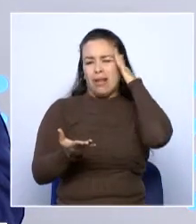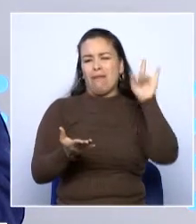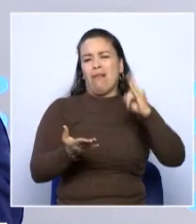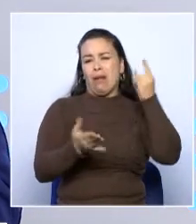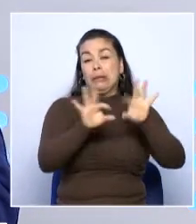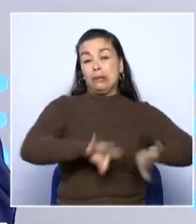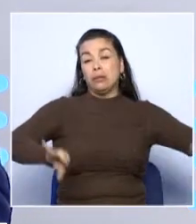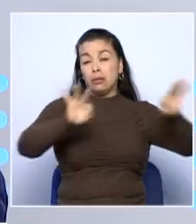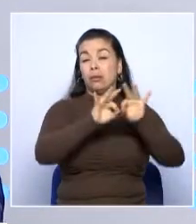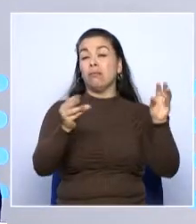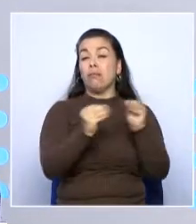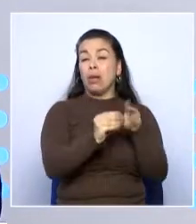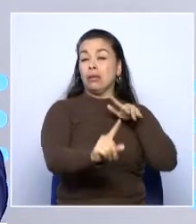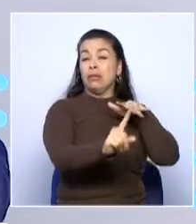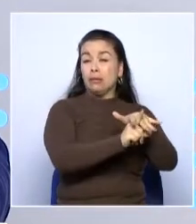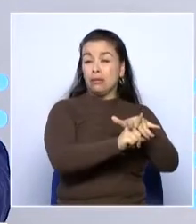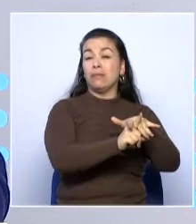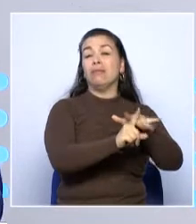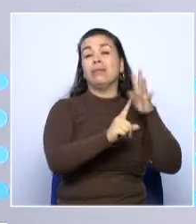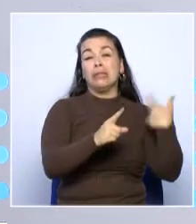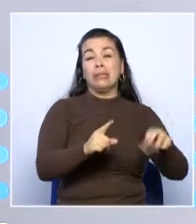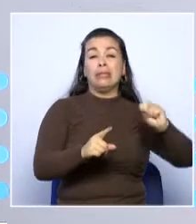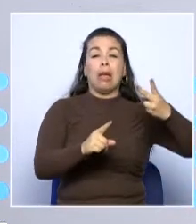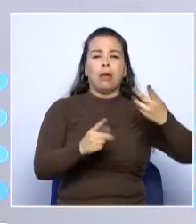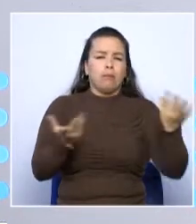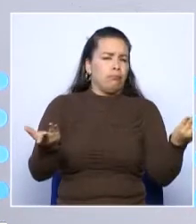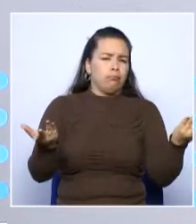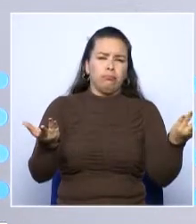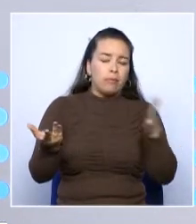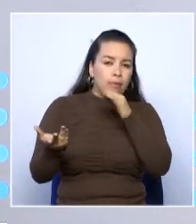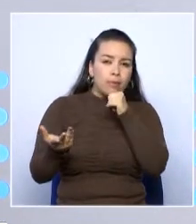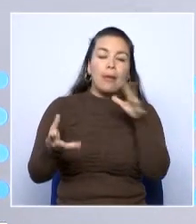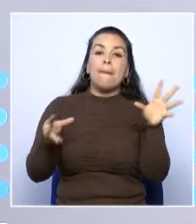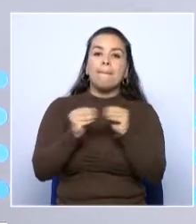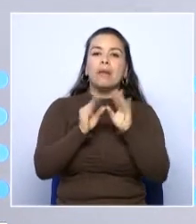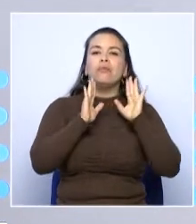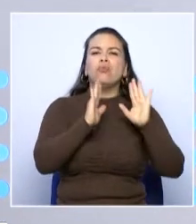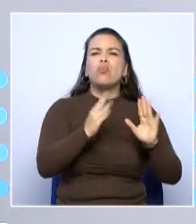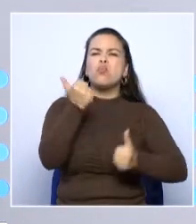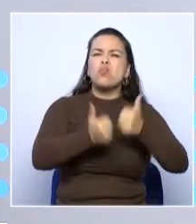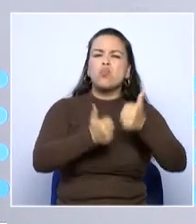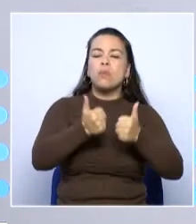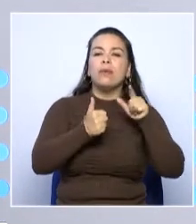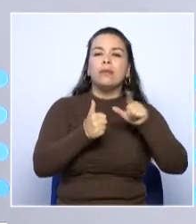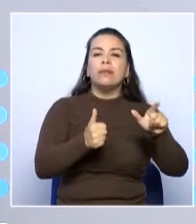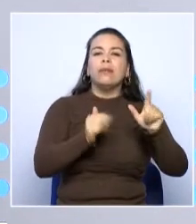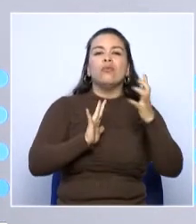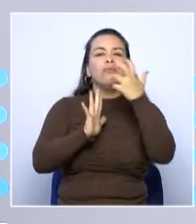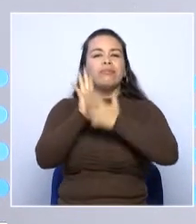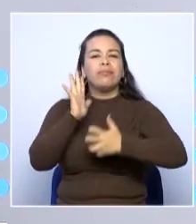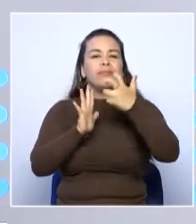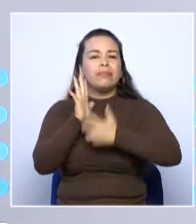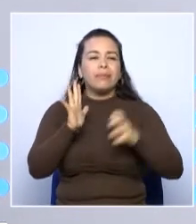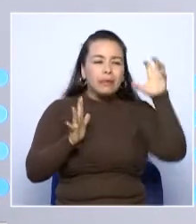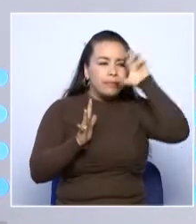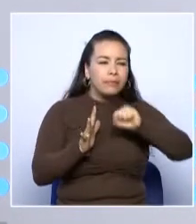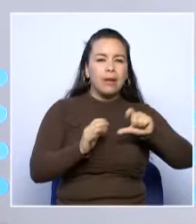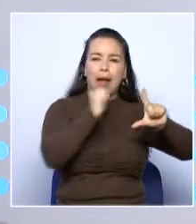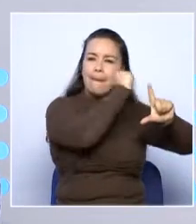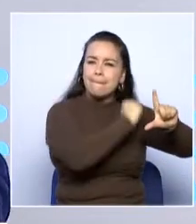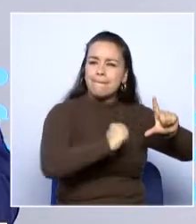efectos secundarios ninguno, como son los medios diagnósticos a través de la